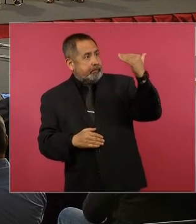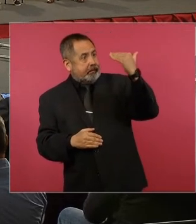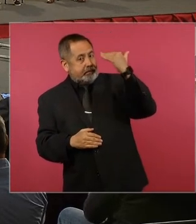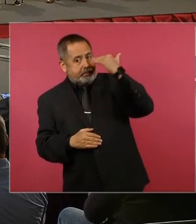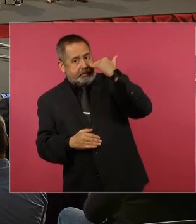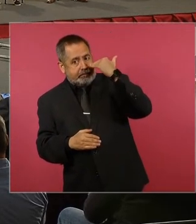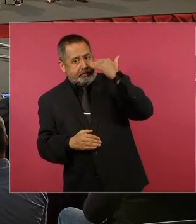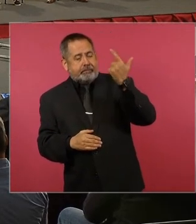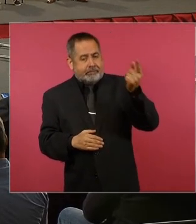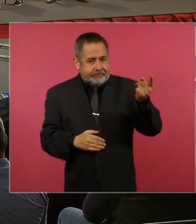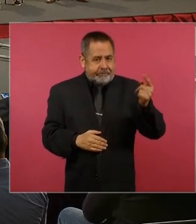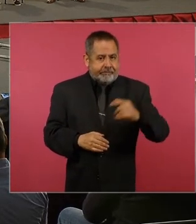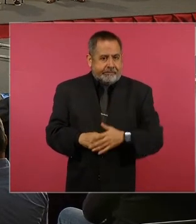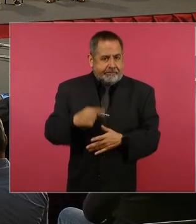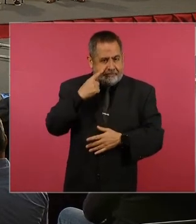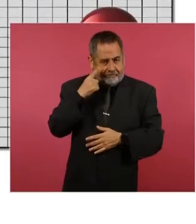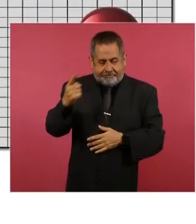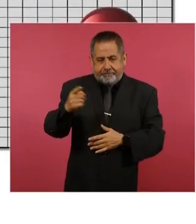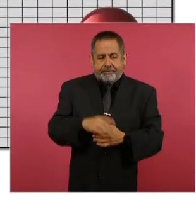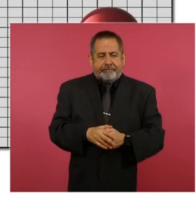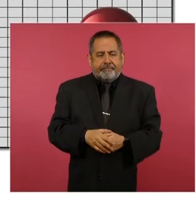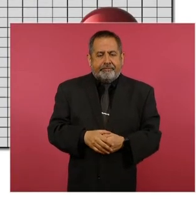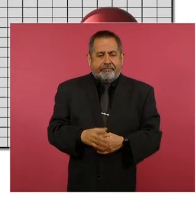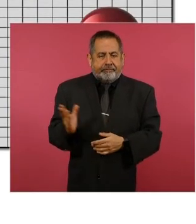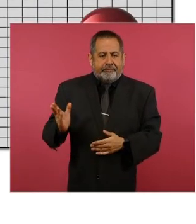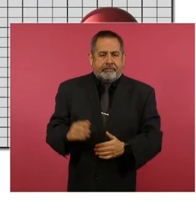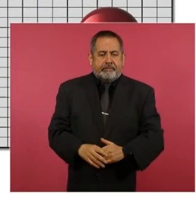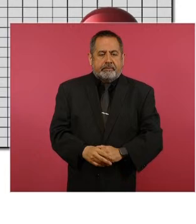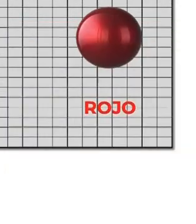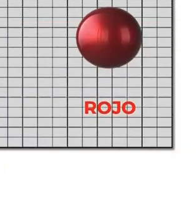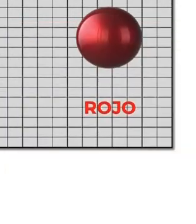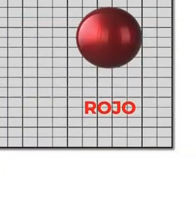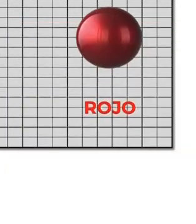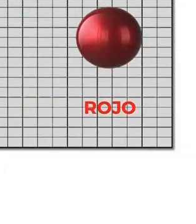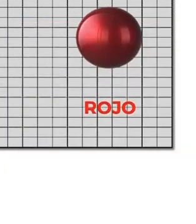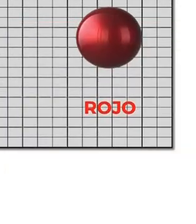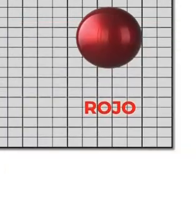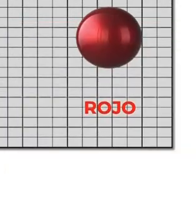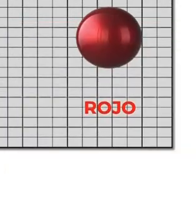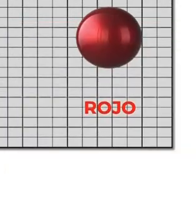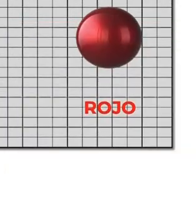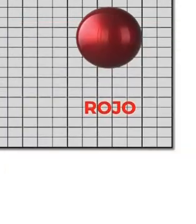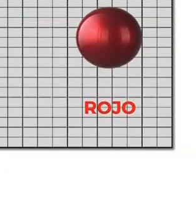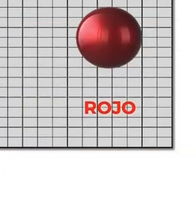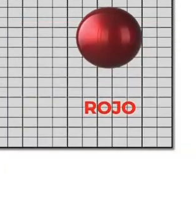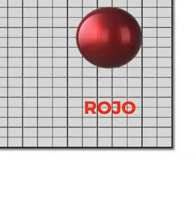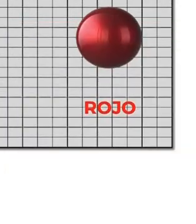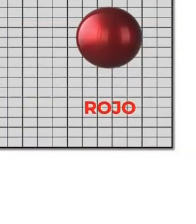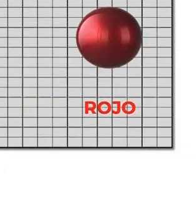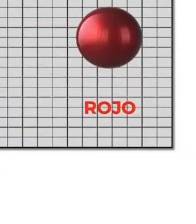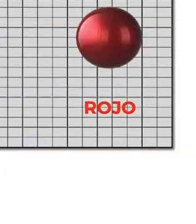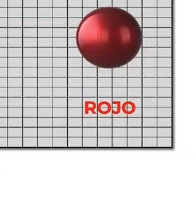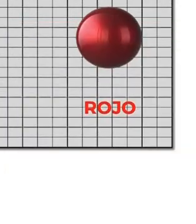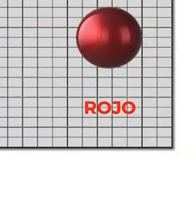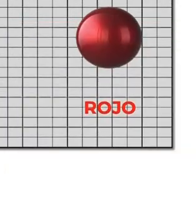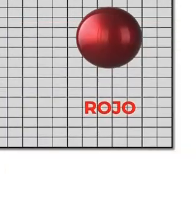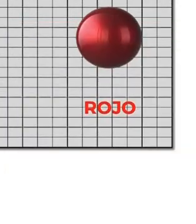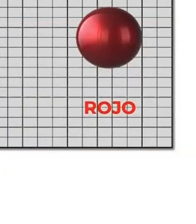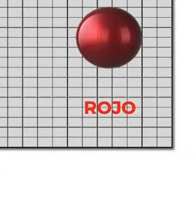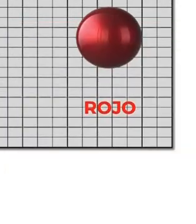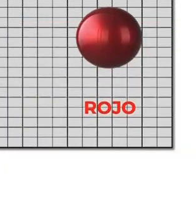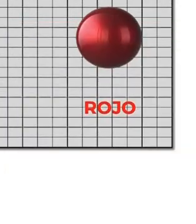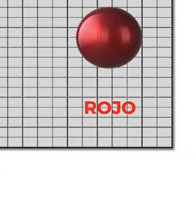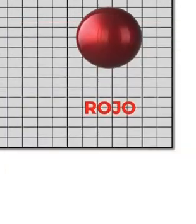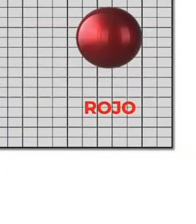Esto es una esferita azul muy cerca del ultravioleta que nos causa daño en el ojo, y